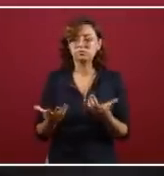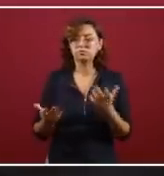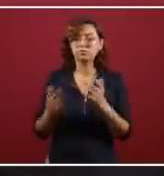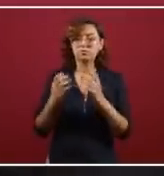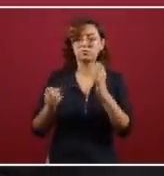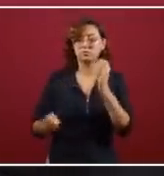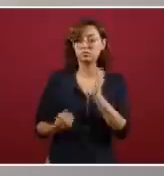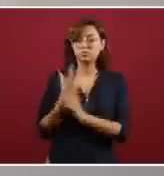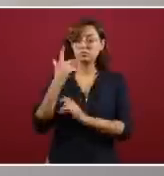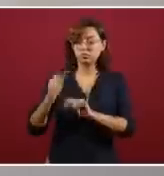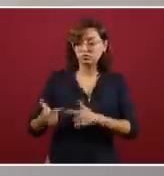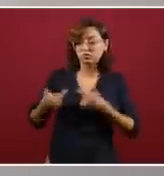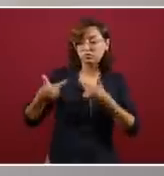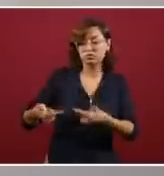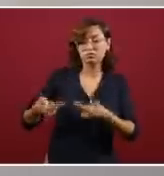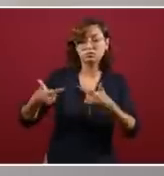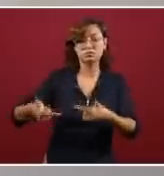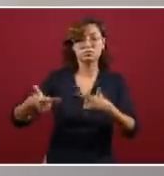generaciones